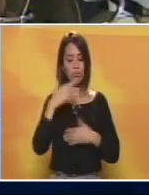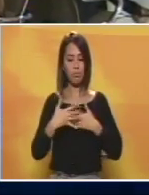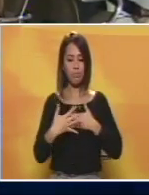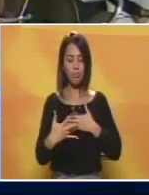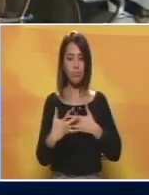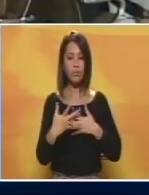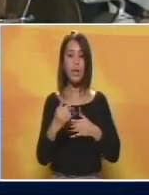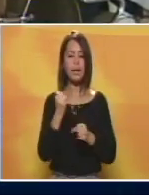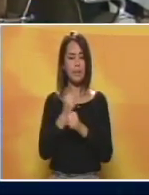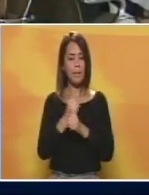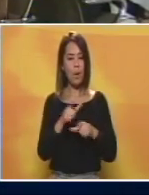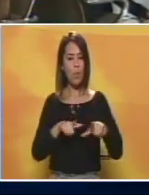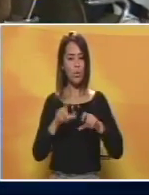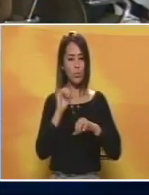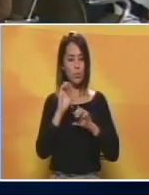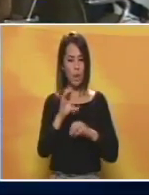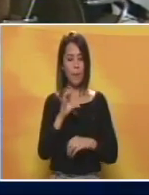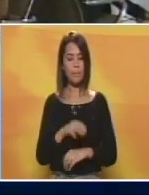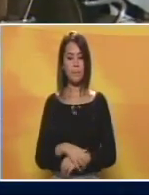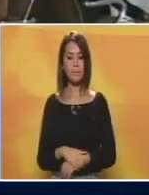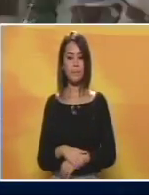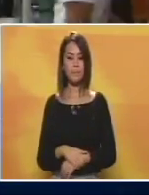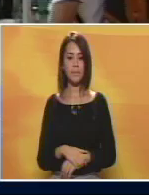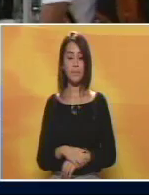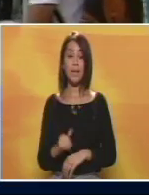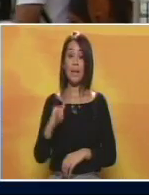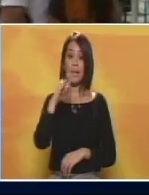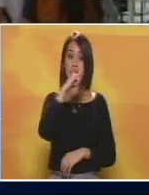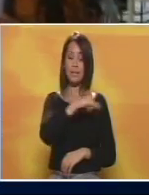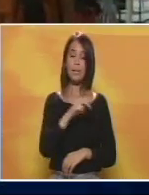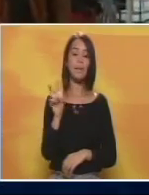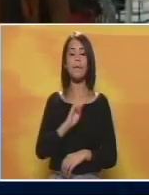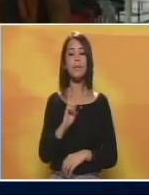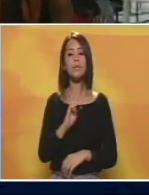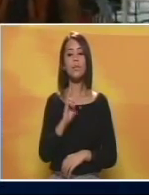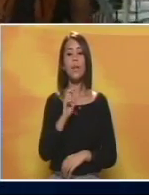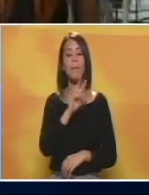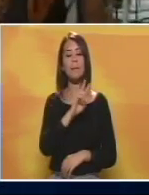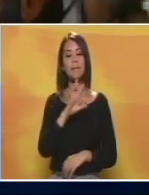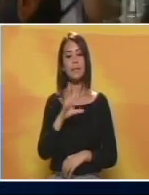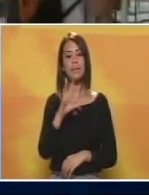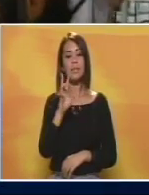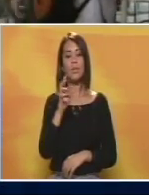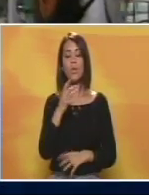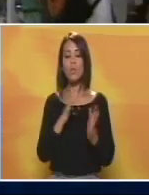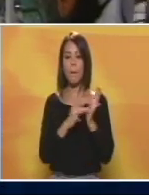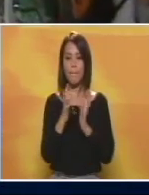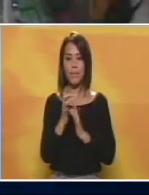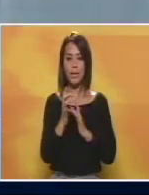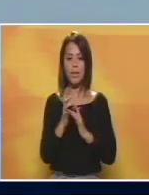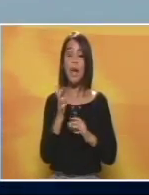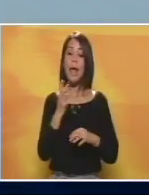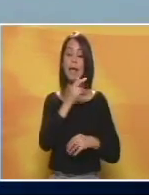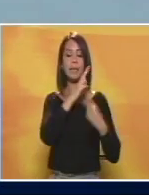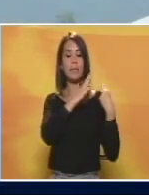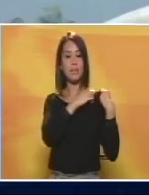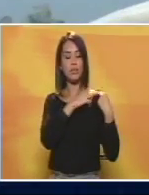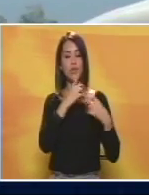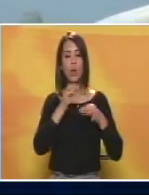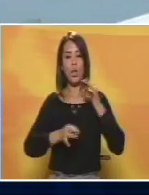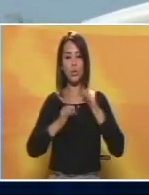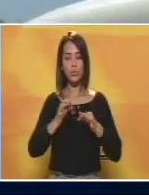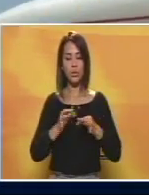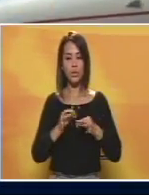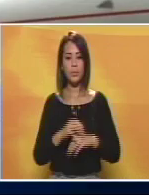las operaciones en su país. Las líneas aéreas venezolanas a partir del 25 de abril, el director ejecutivo de la Asociación Latinoamericana y